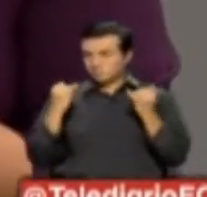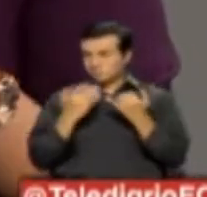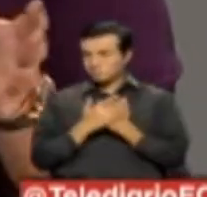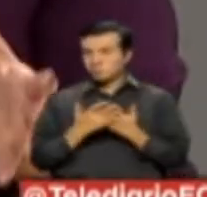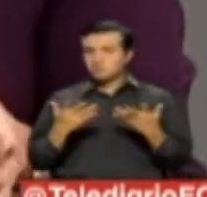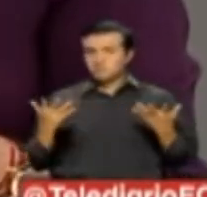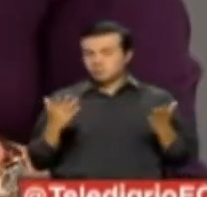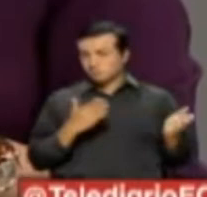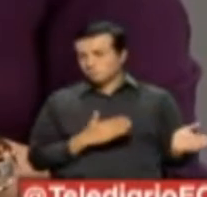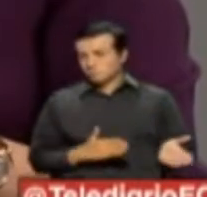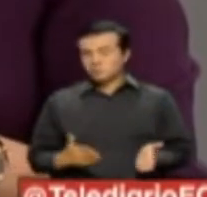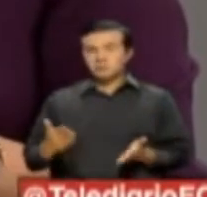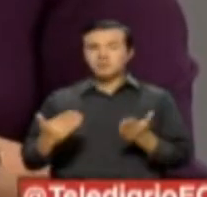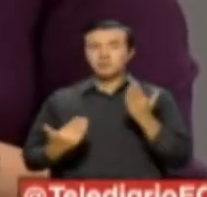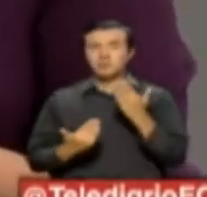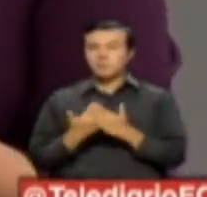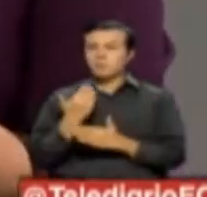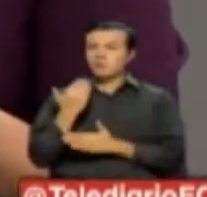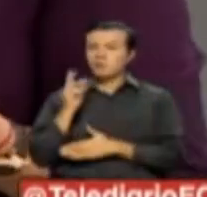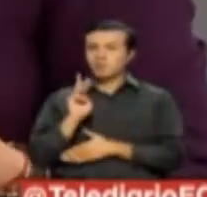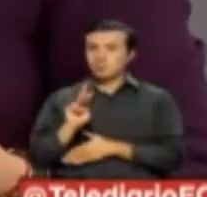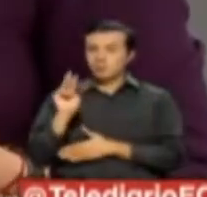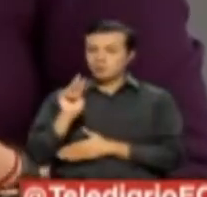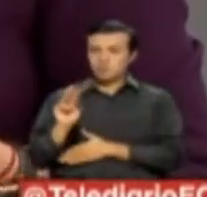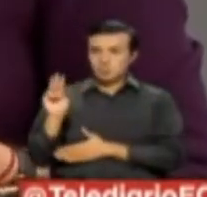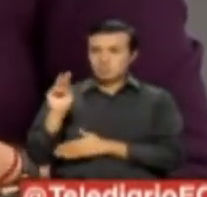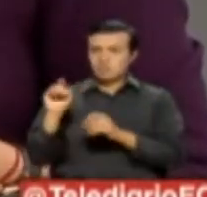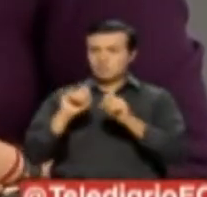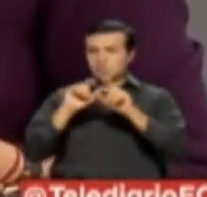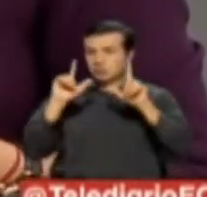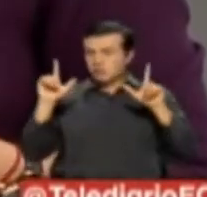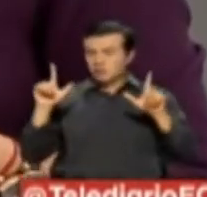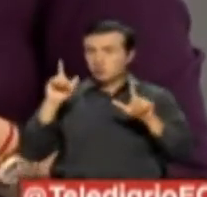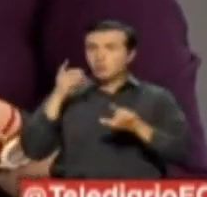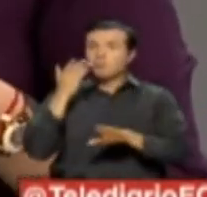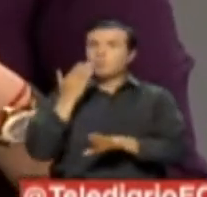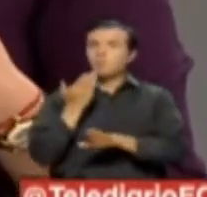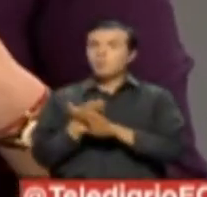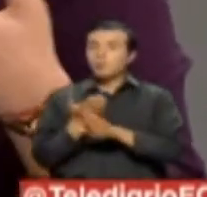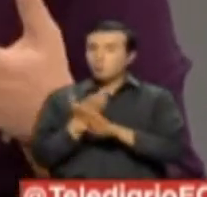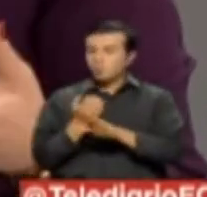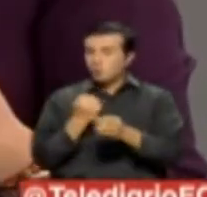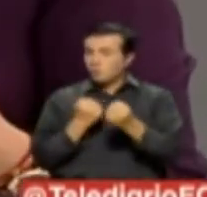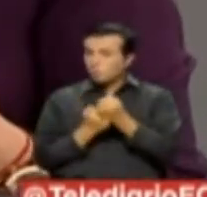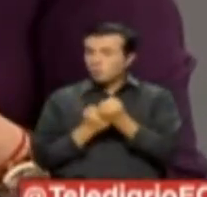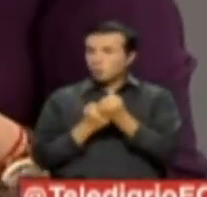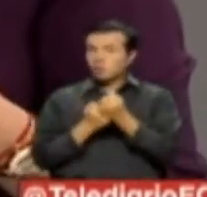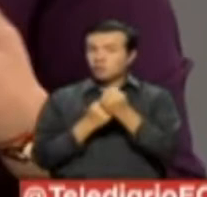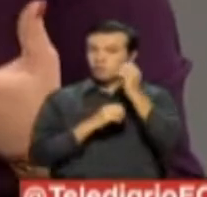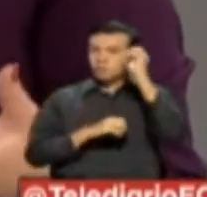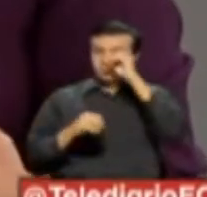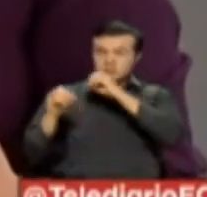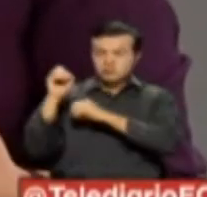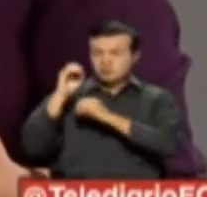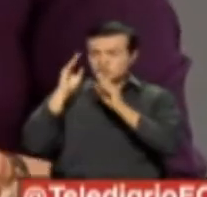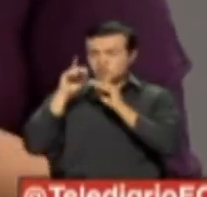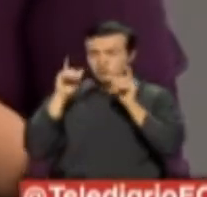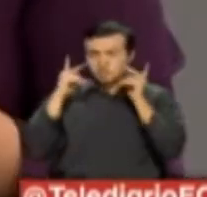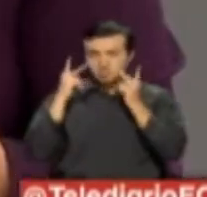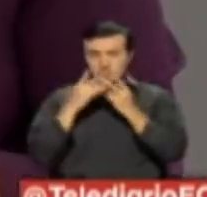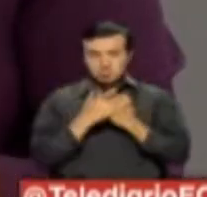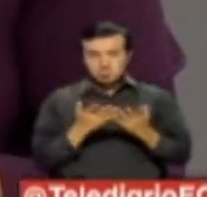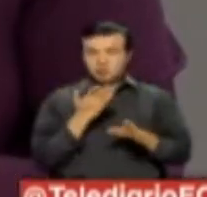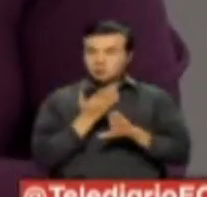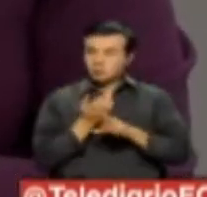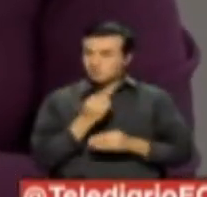a través de la creación de una plataforma que permite pues también observar y escuchar a la ciudadanía con